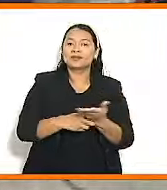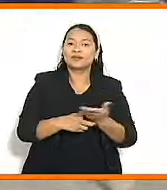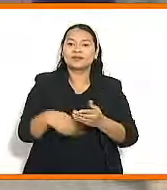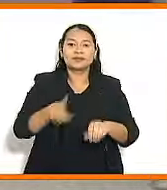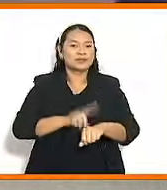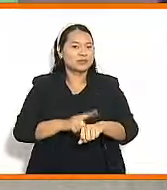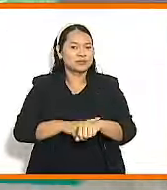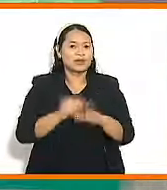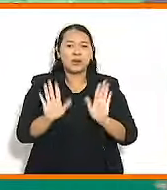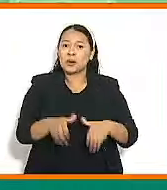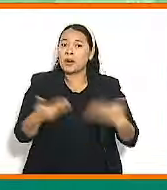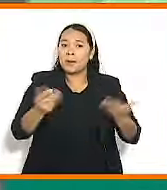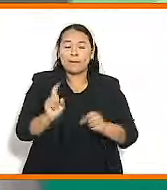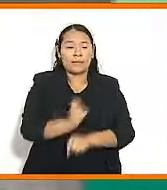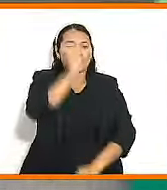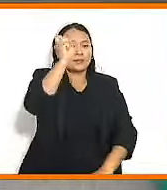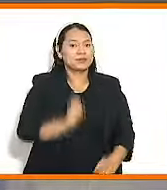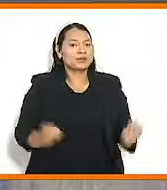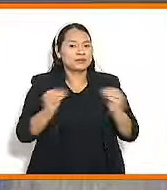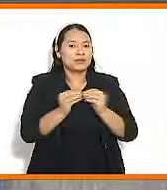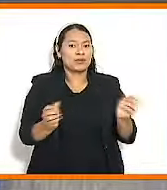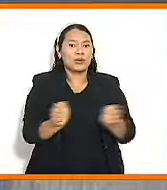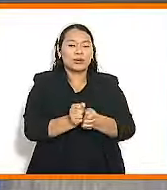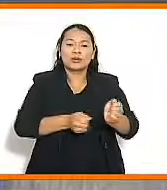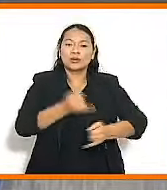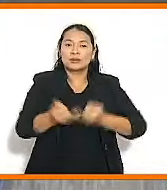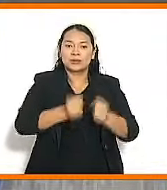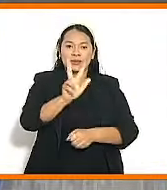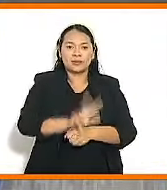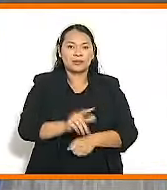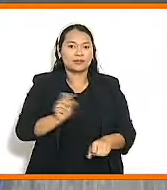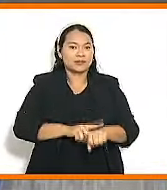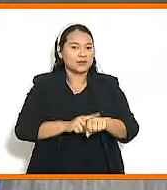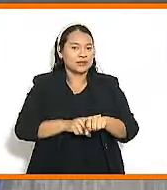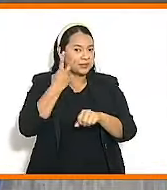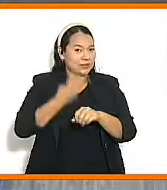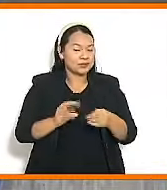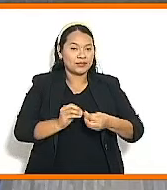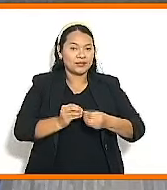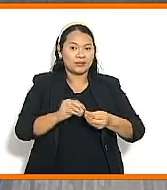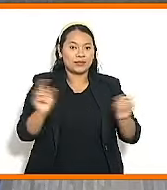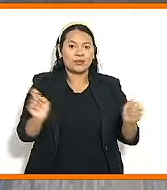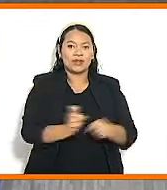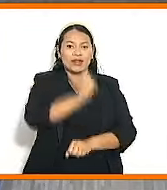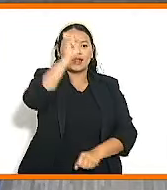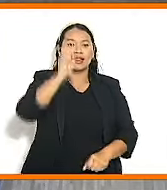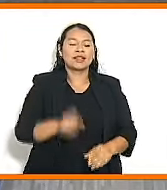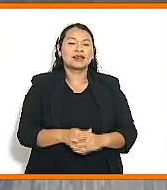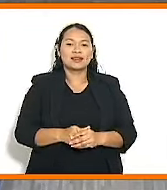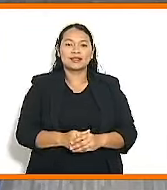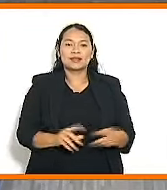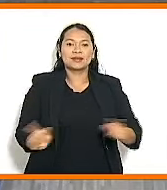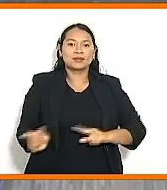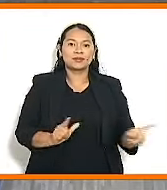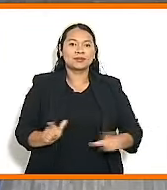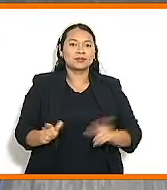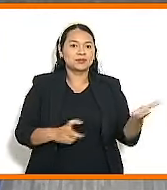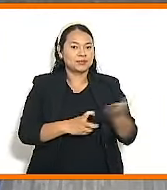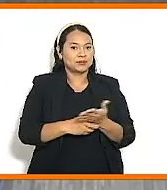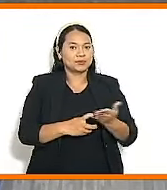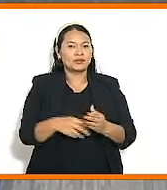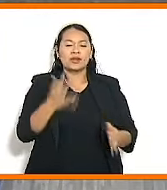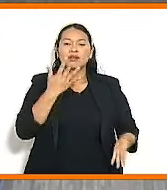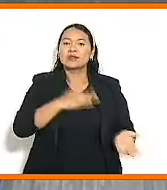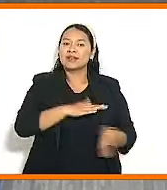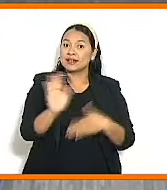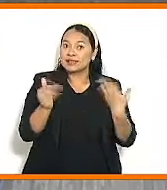conocer cómo puedes ganar mucho más junto a Jugatres. Daremos a conocer tres afortunados dígitos, un número. Ten tu boleto en mano, te deseo